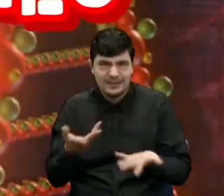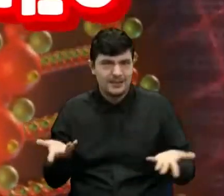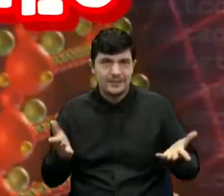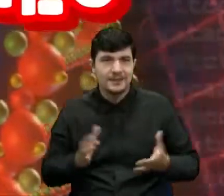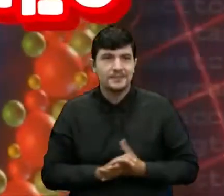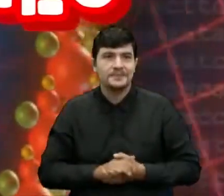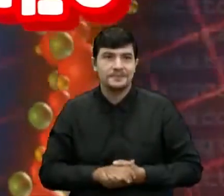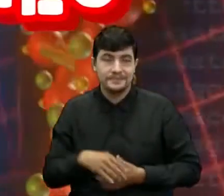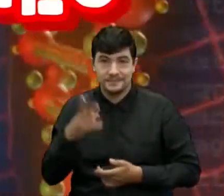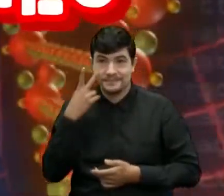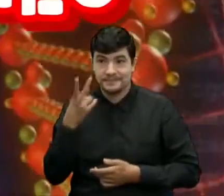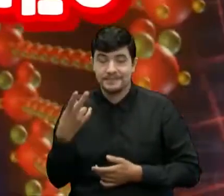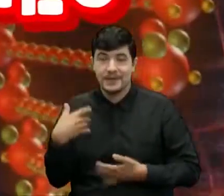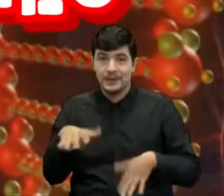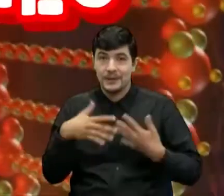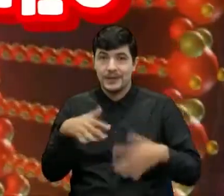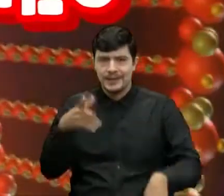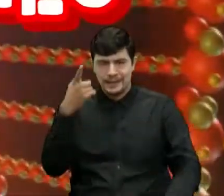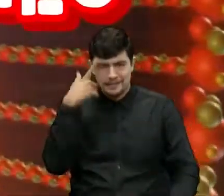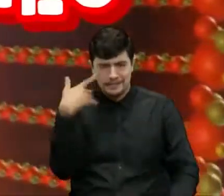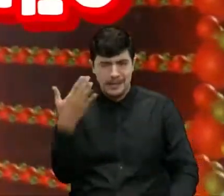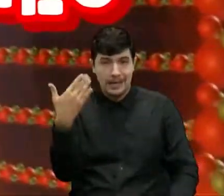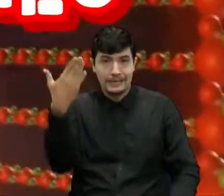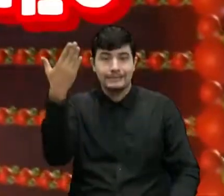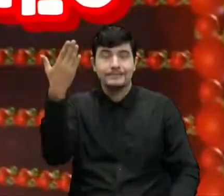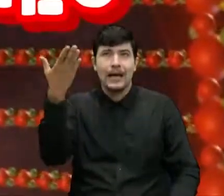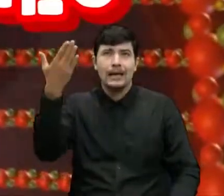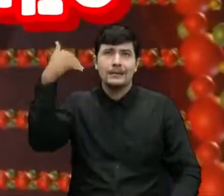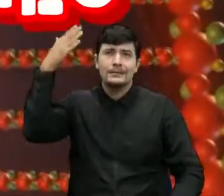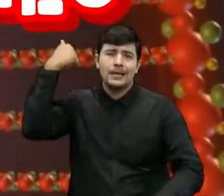Que había un monje Y naturalista